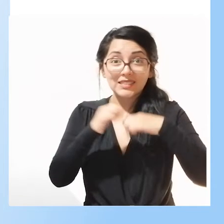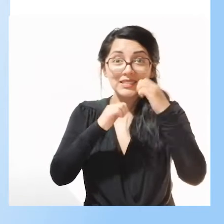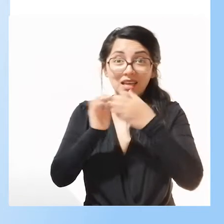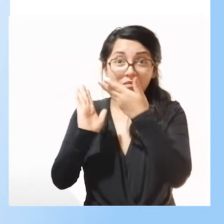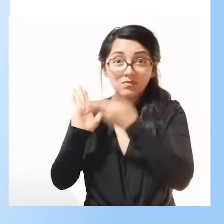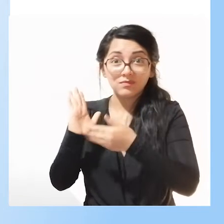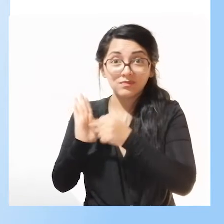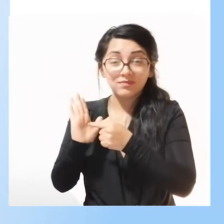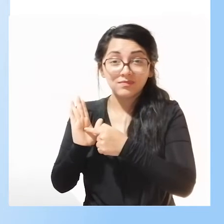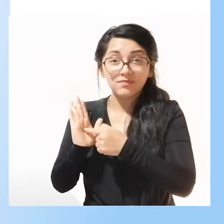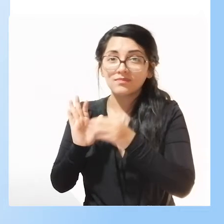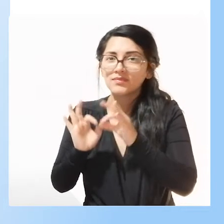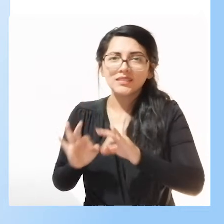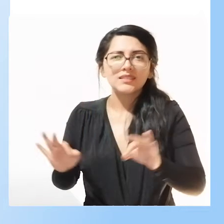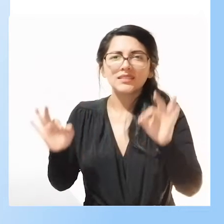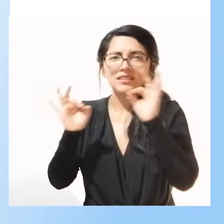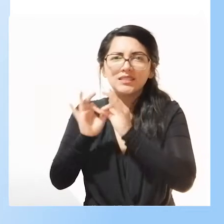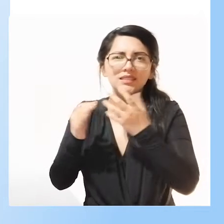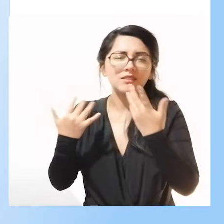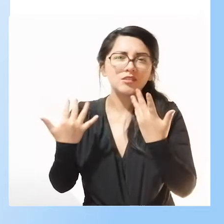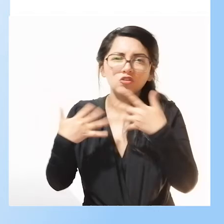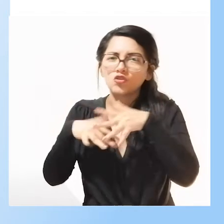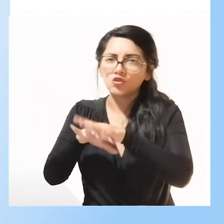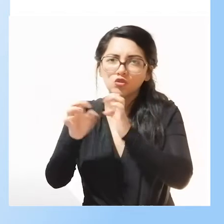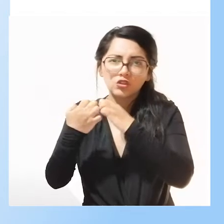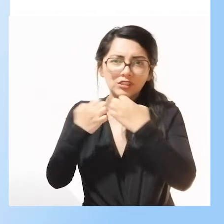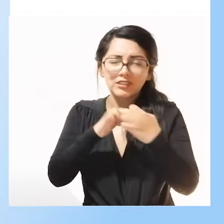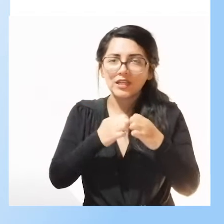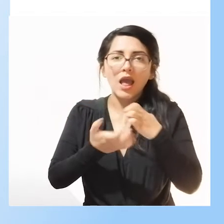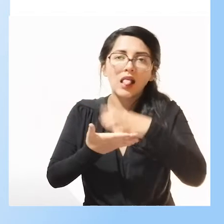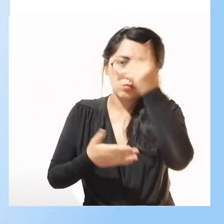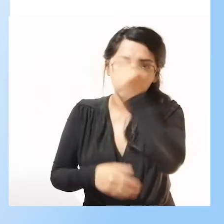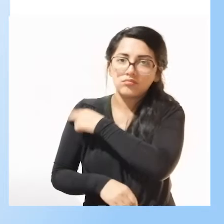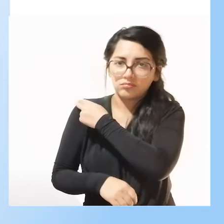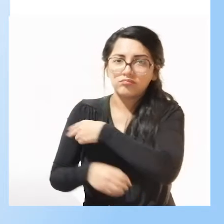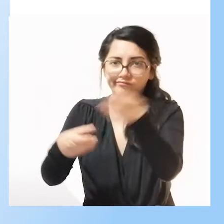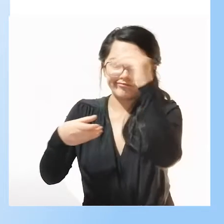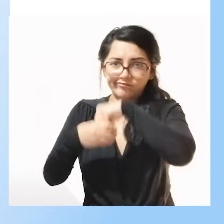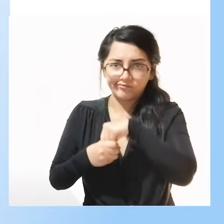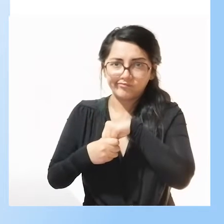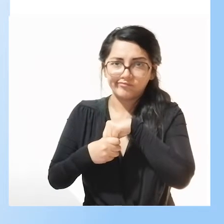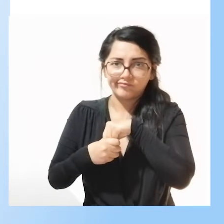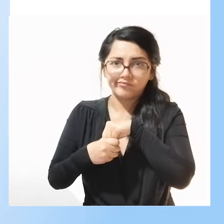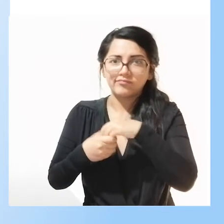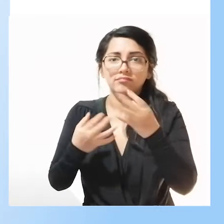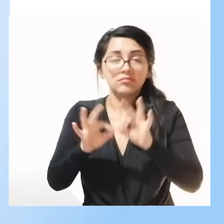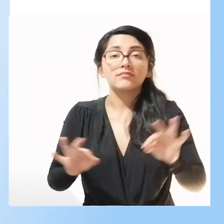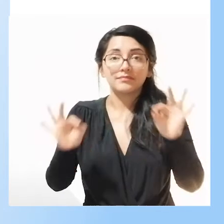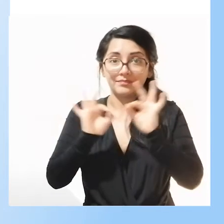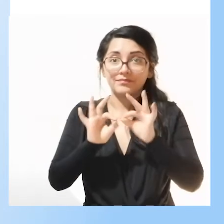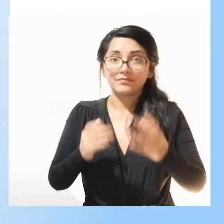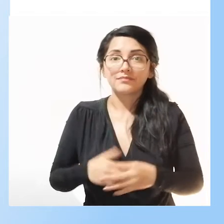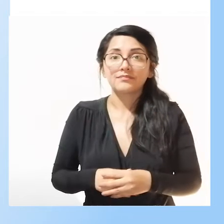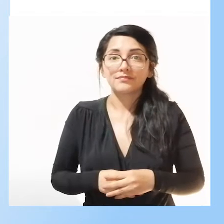como parte del sistema educativo inclusivo, a la pedagogía hospitalaria en todos sus contextos y espacios de